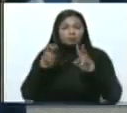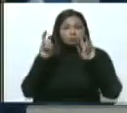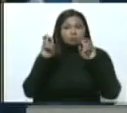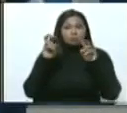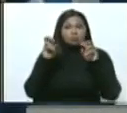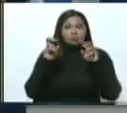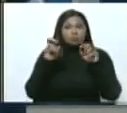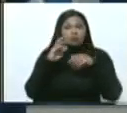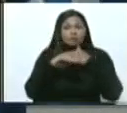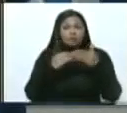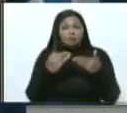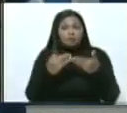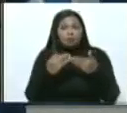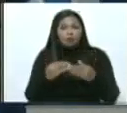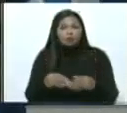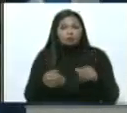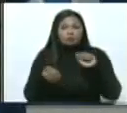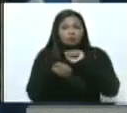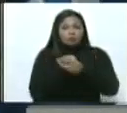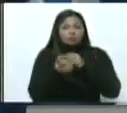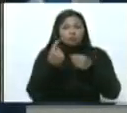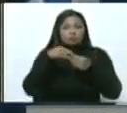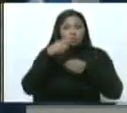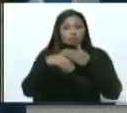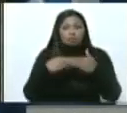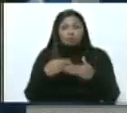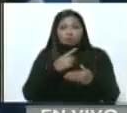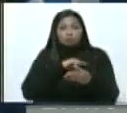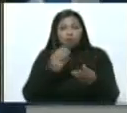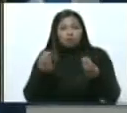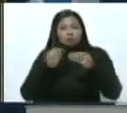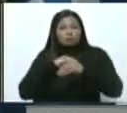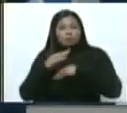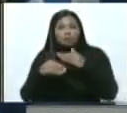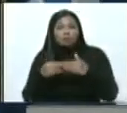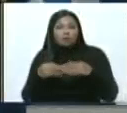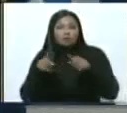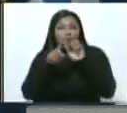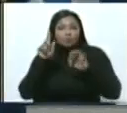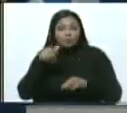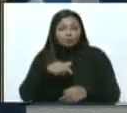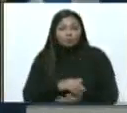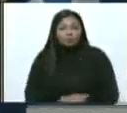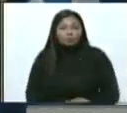de valimiento y asociación, la cual fue acordada por el tribunal respectivo.